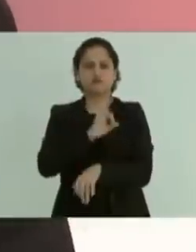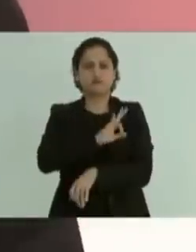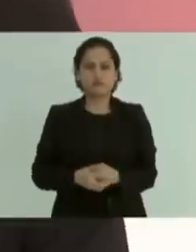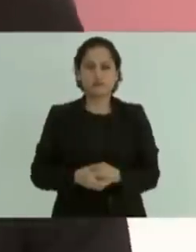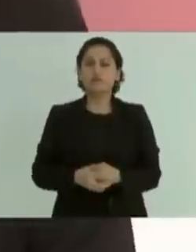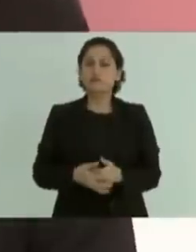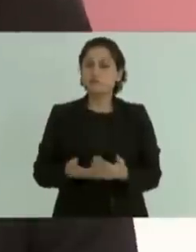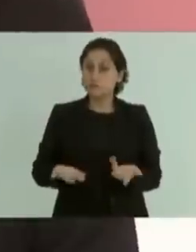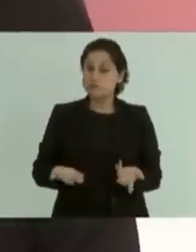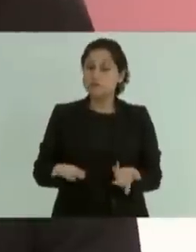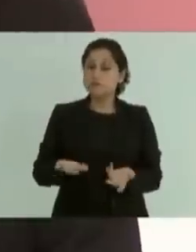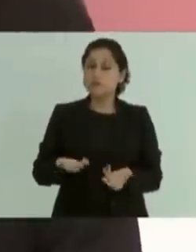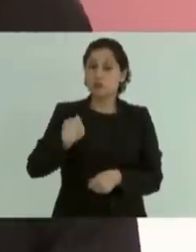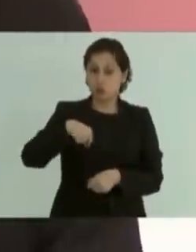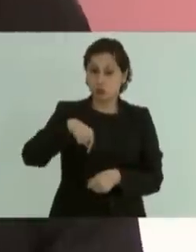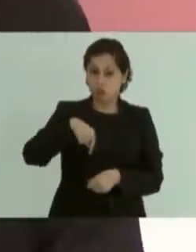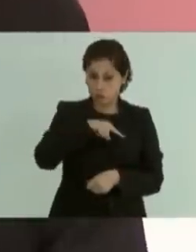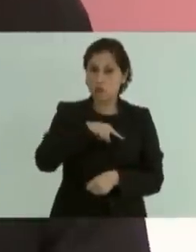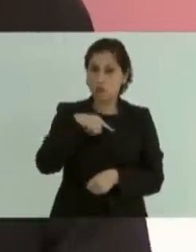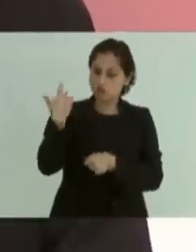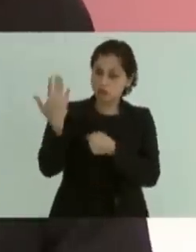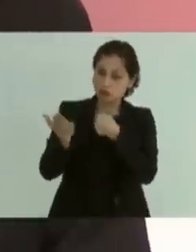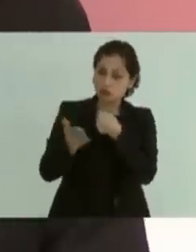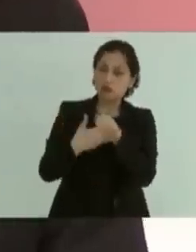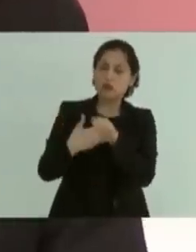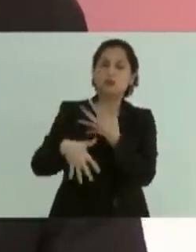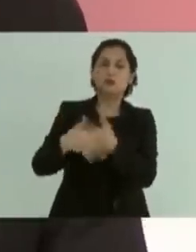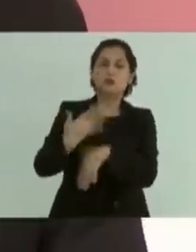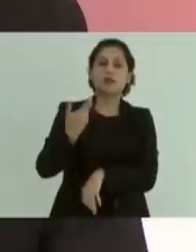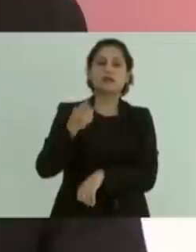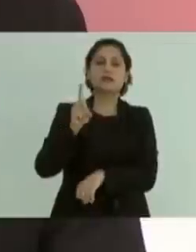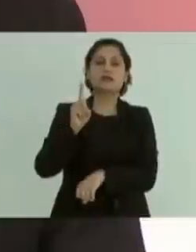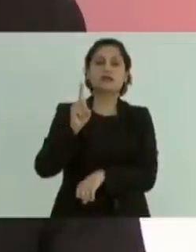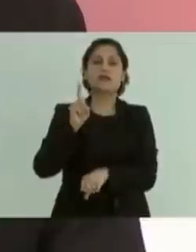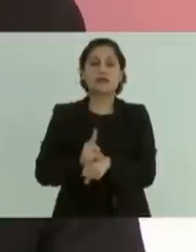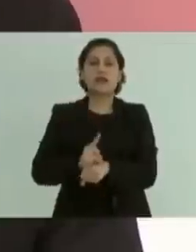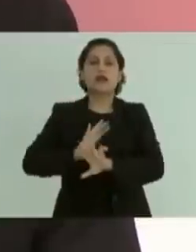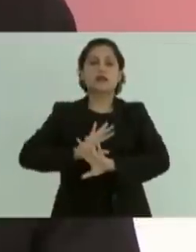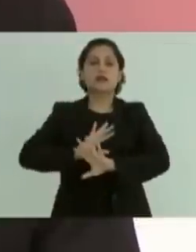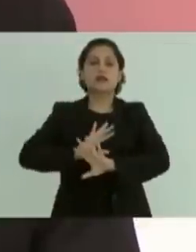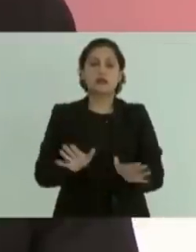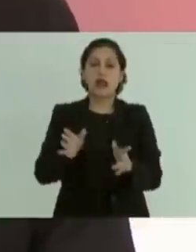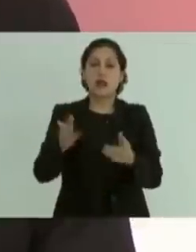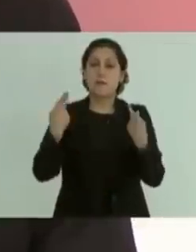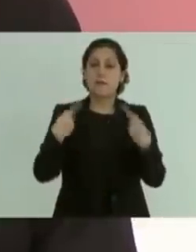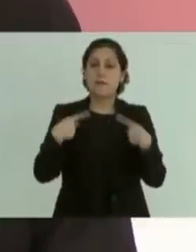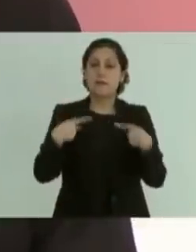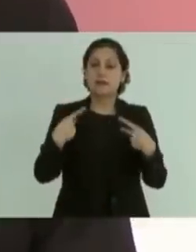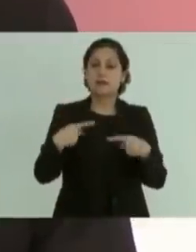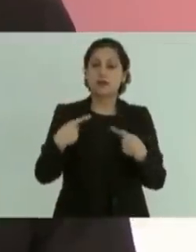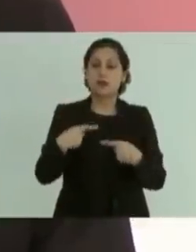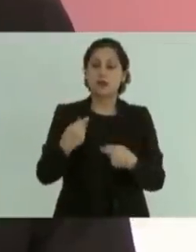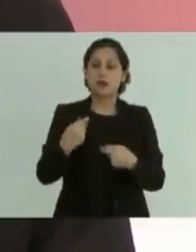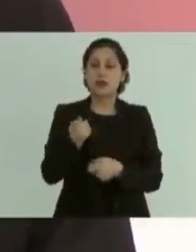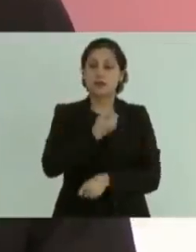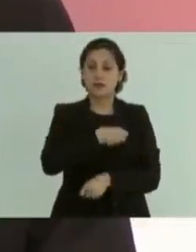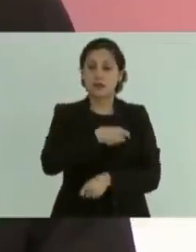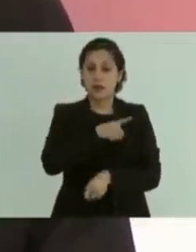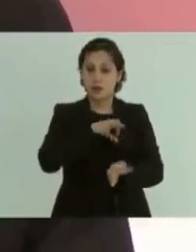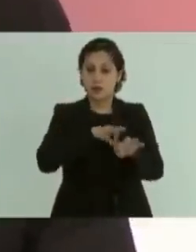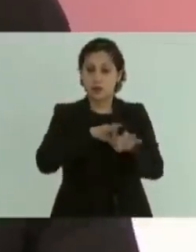pensar en 15 días más para que ya estén los médicos. Es decir, que en un mes